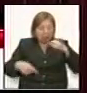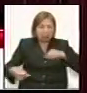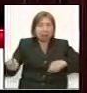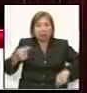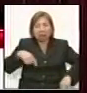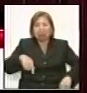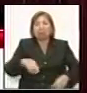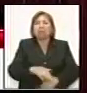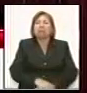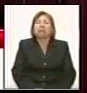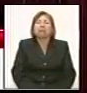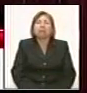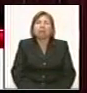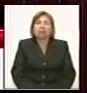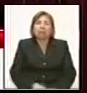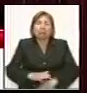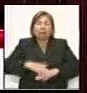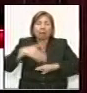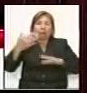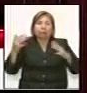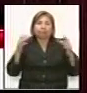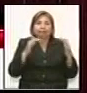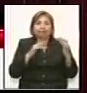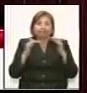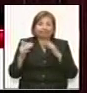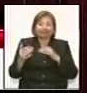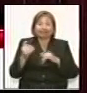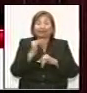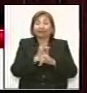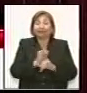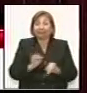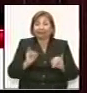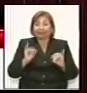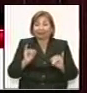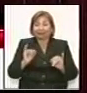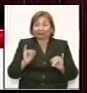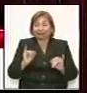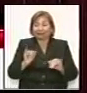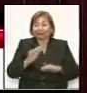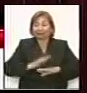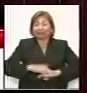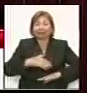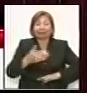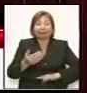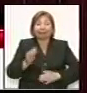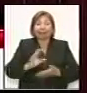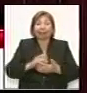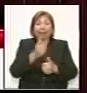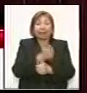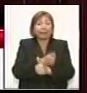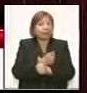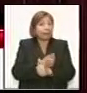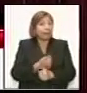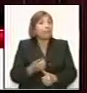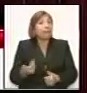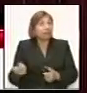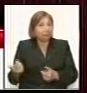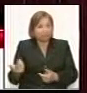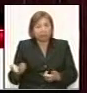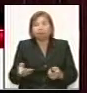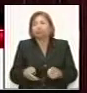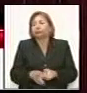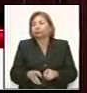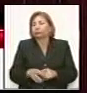luego, después de la guerra de independencia, después de la capitulación de Ayacucho entre